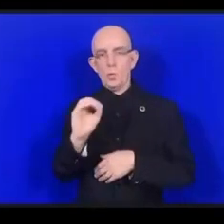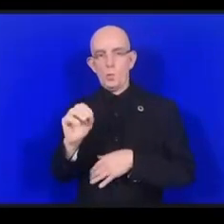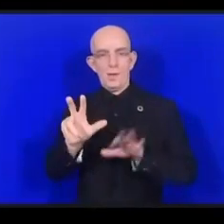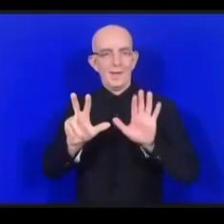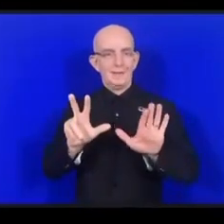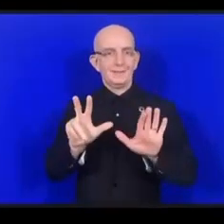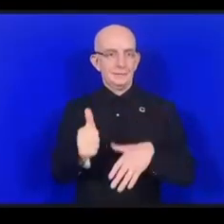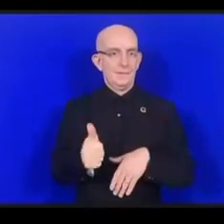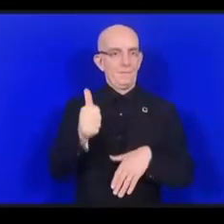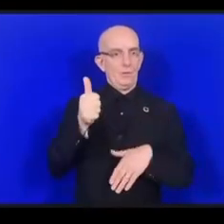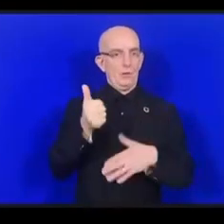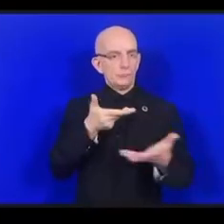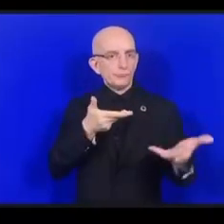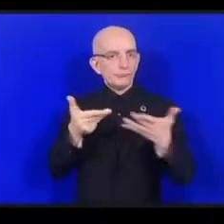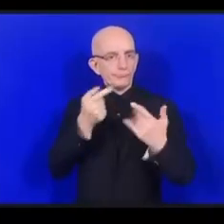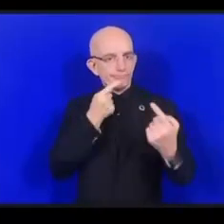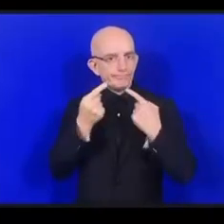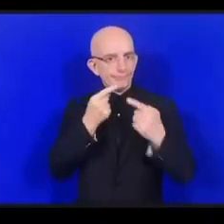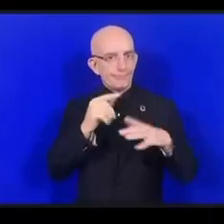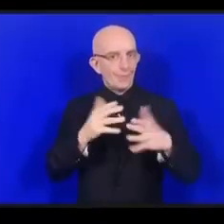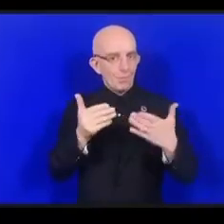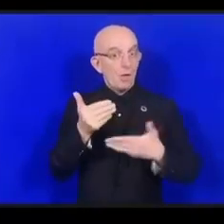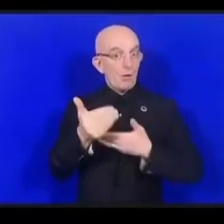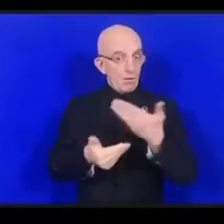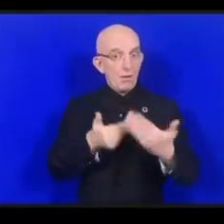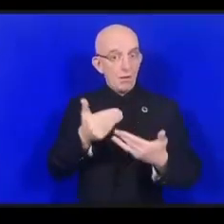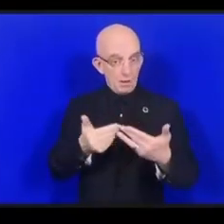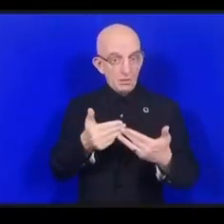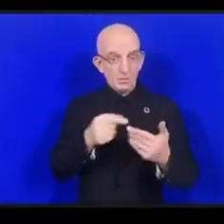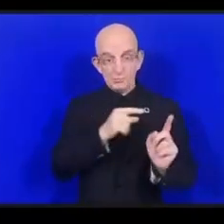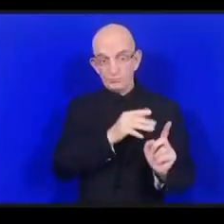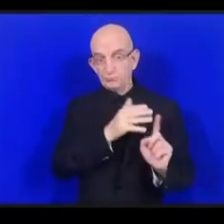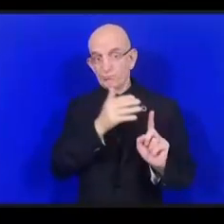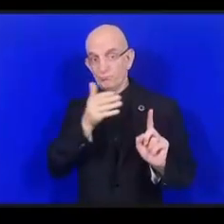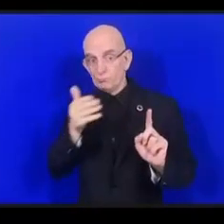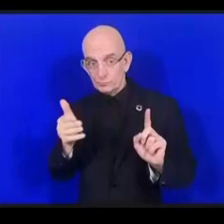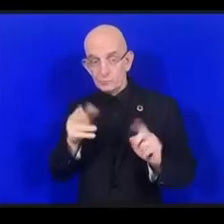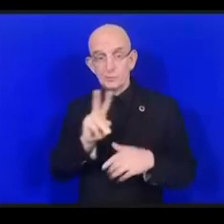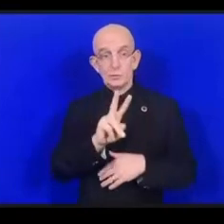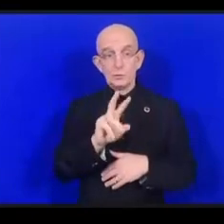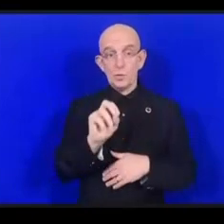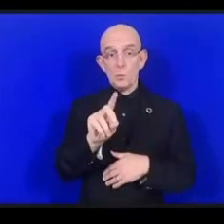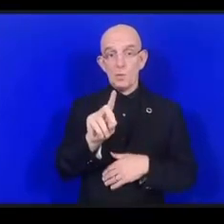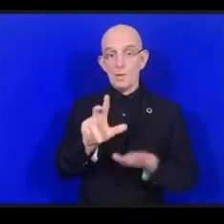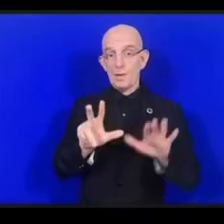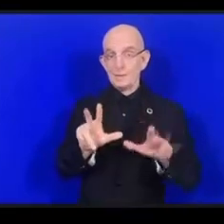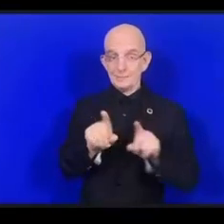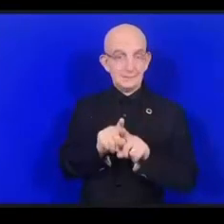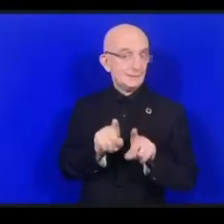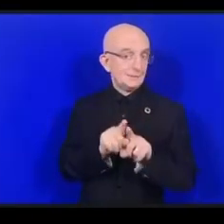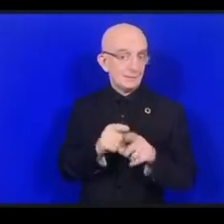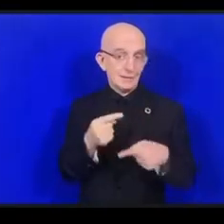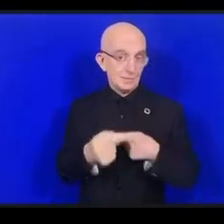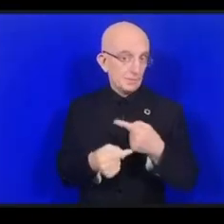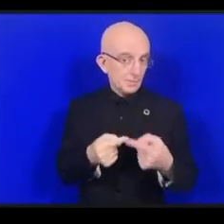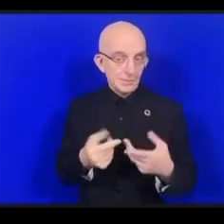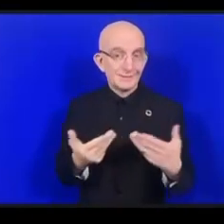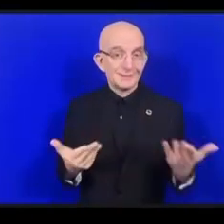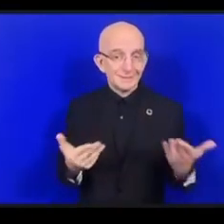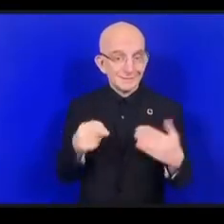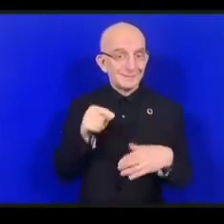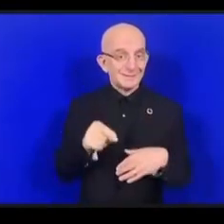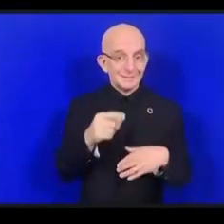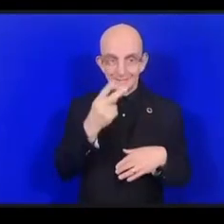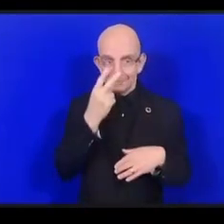el 2018 cuando las mejores las buenas prácticas del internet de las